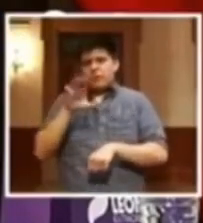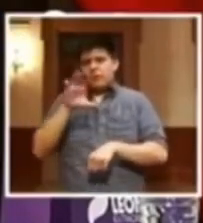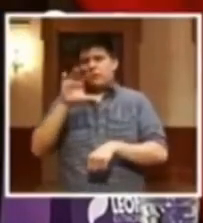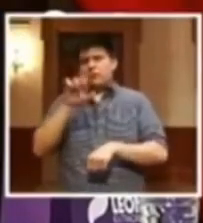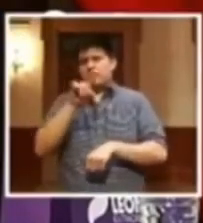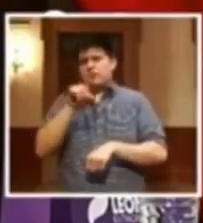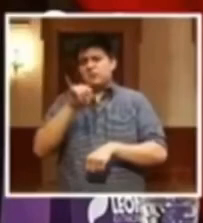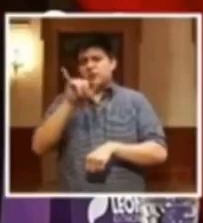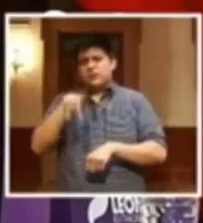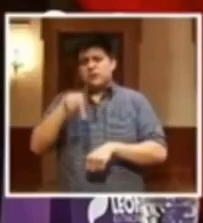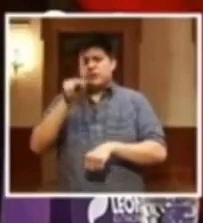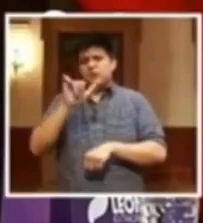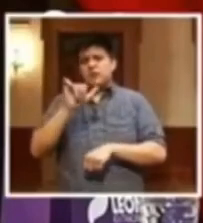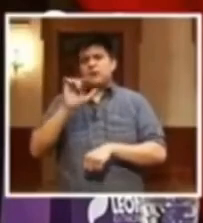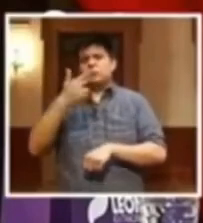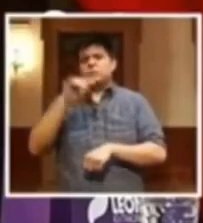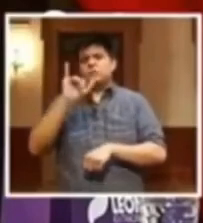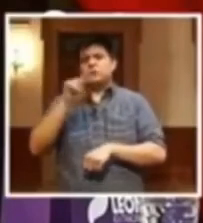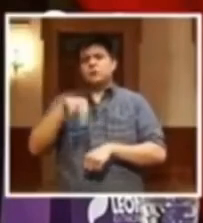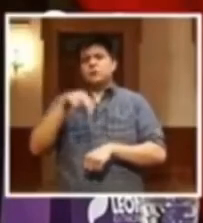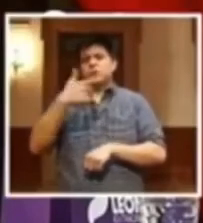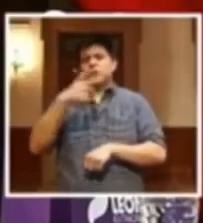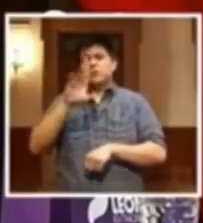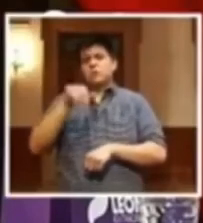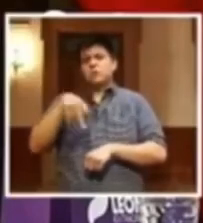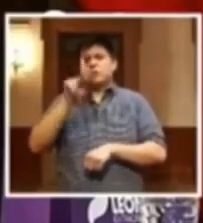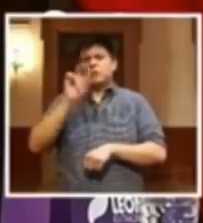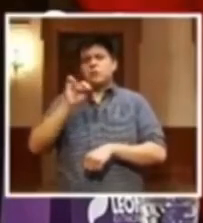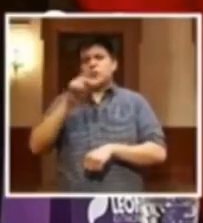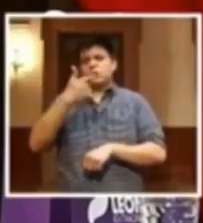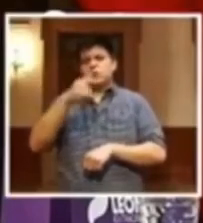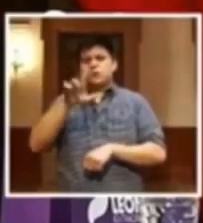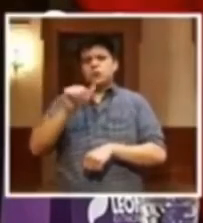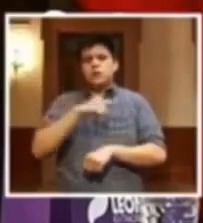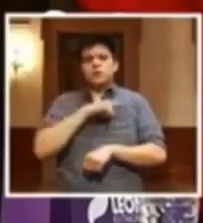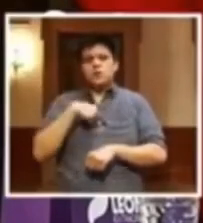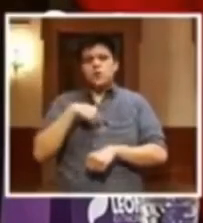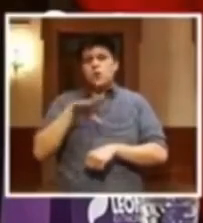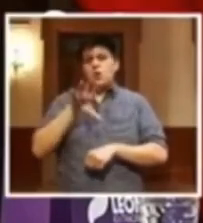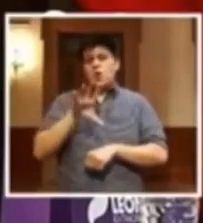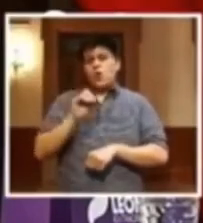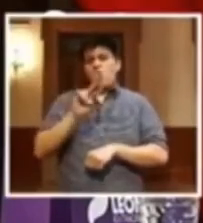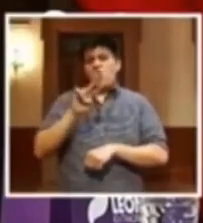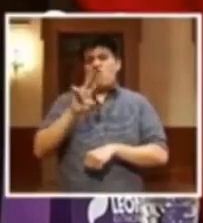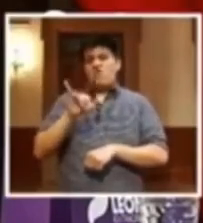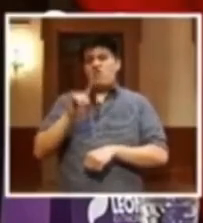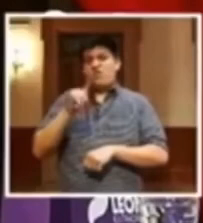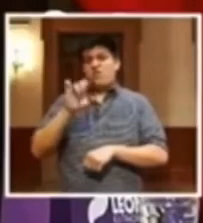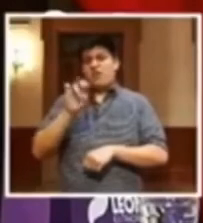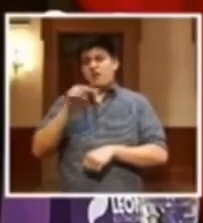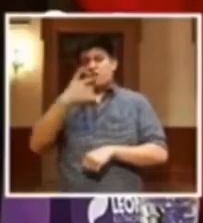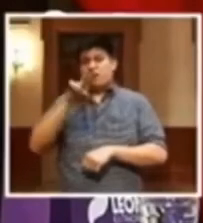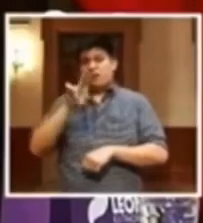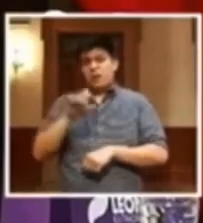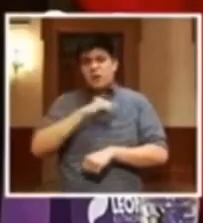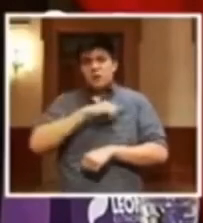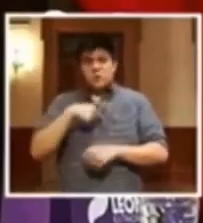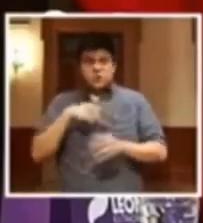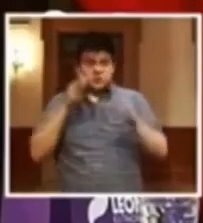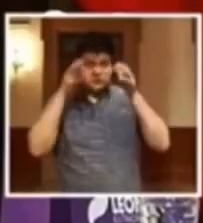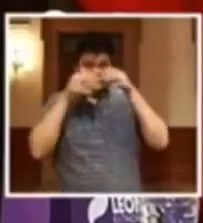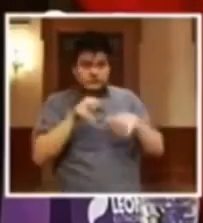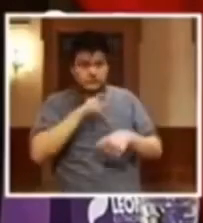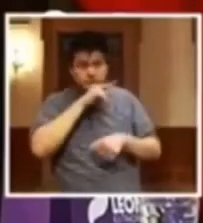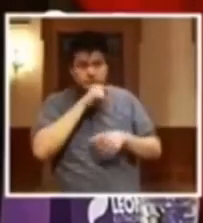a tener dengue COVID o COVID-dengue. Vamos a estar más preocupados y